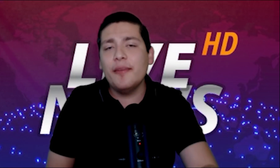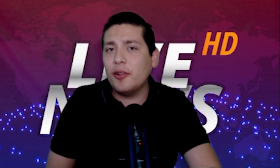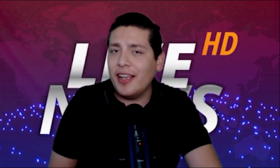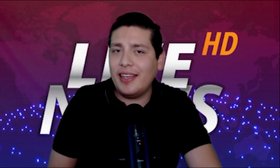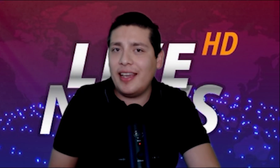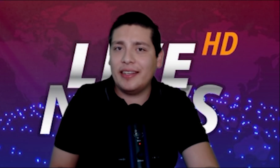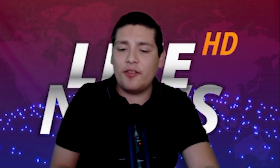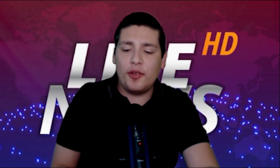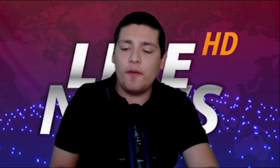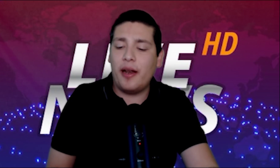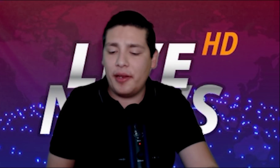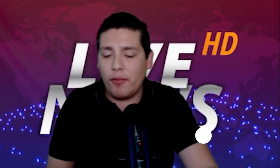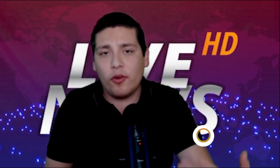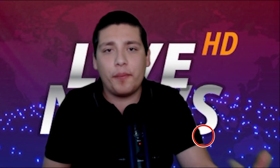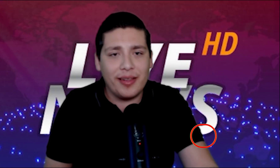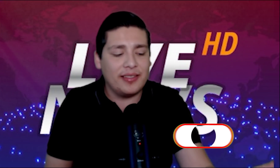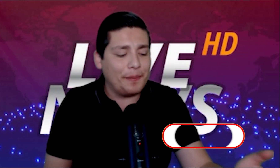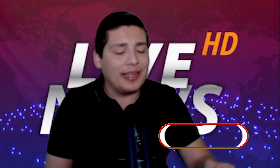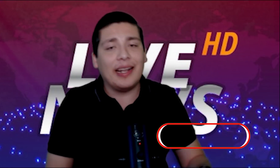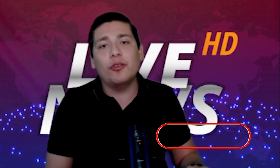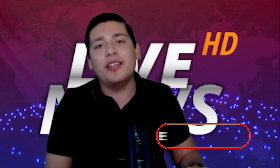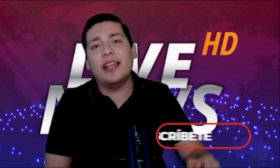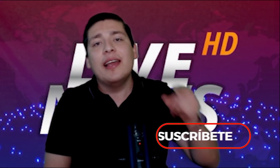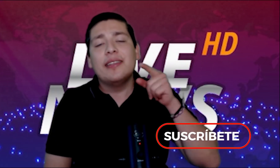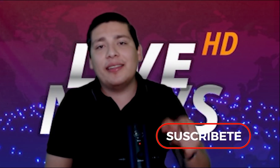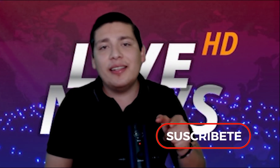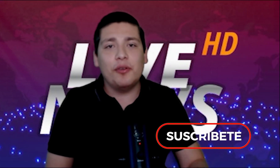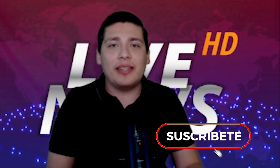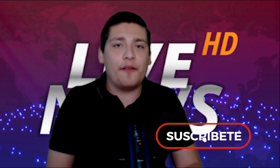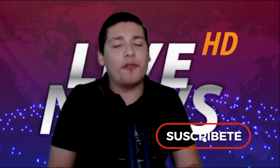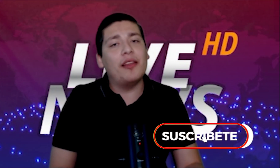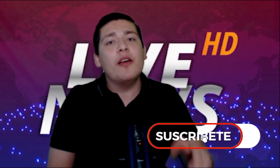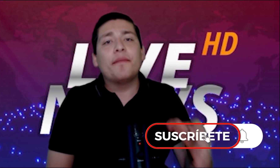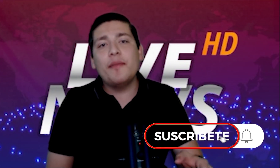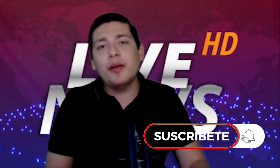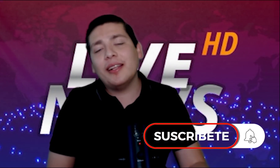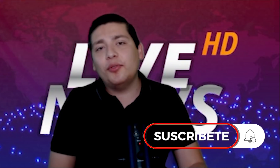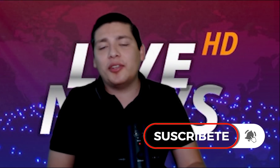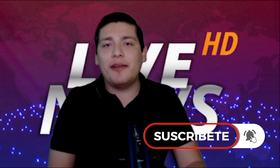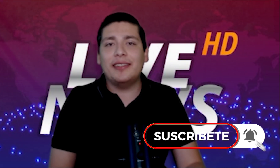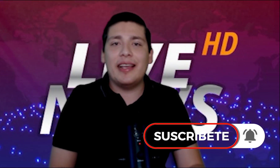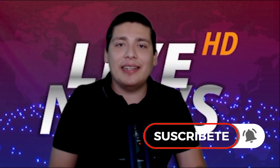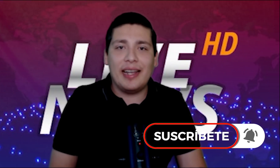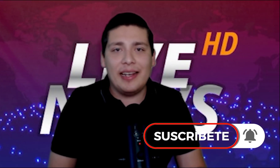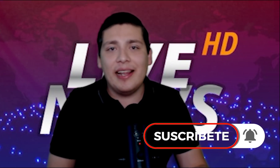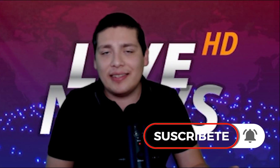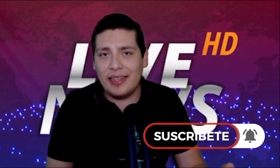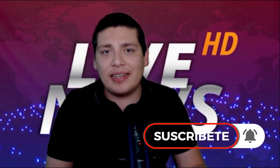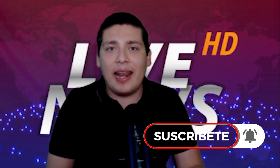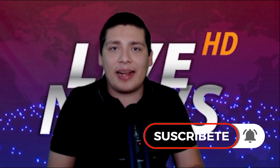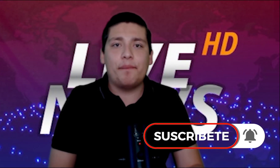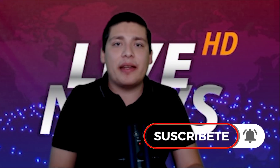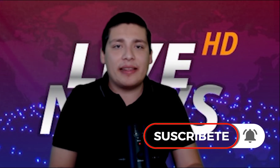pues te invito a que te quedes aquí conmigo para averiguarlo. Pero antes de pasar a la noticia si a ti te puedes estar informado te invito a que te suscribas a este canal y